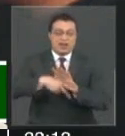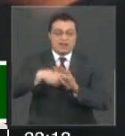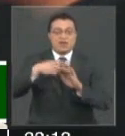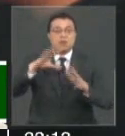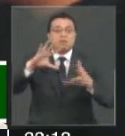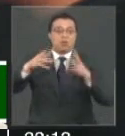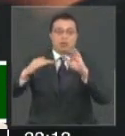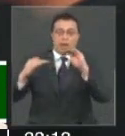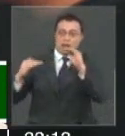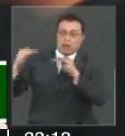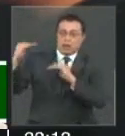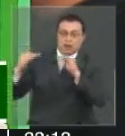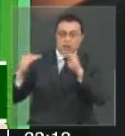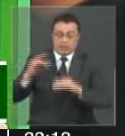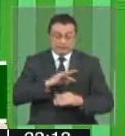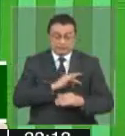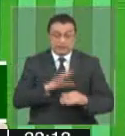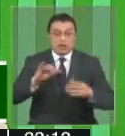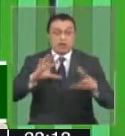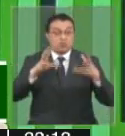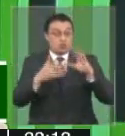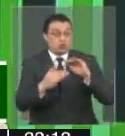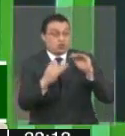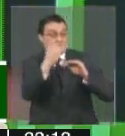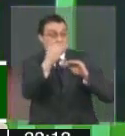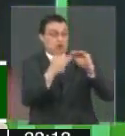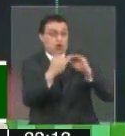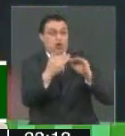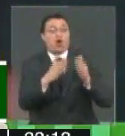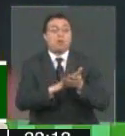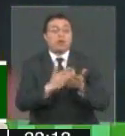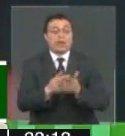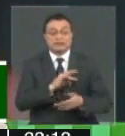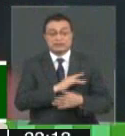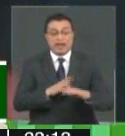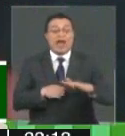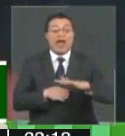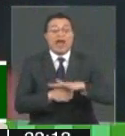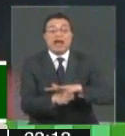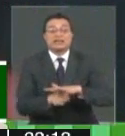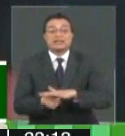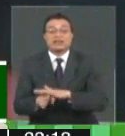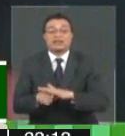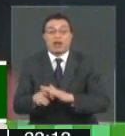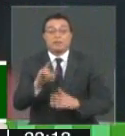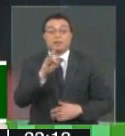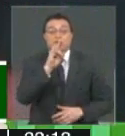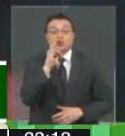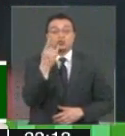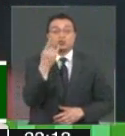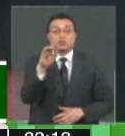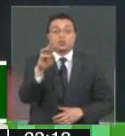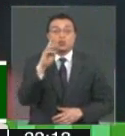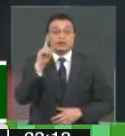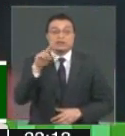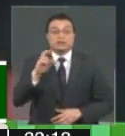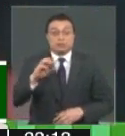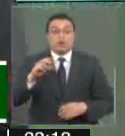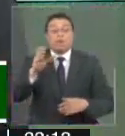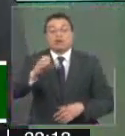mundial? No Chile, sino que en el mundo, ¿cómo se está en accesibilidad para el turismo, para las personas en situación de